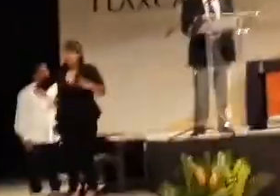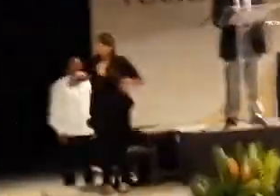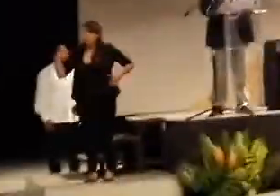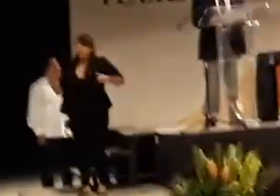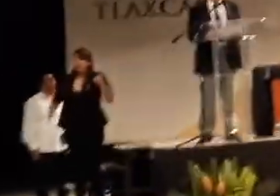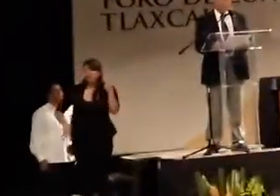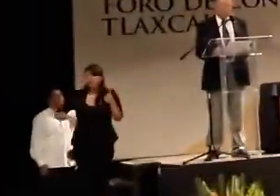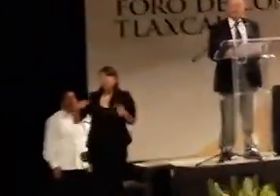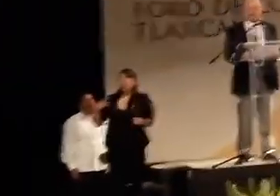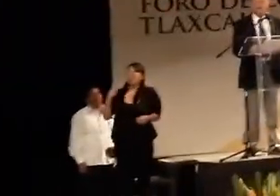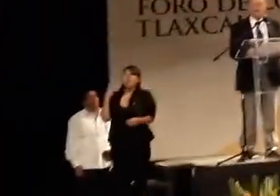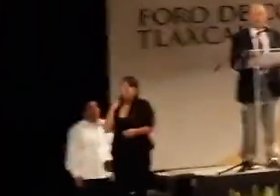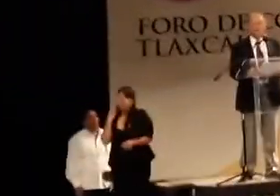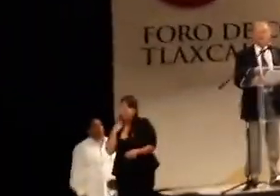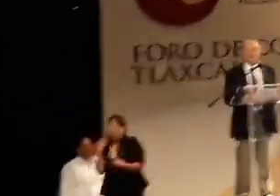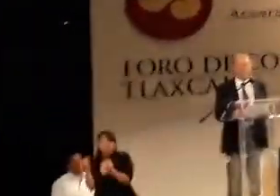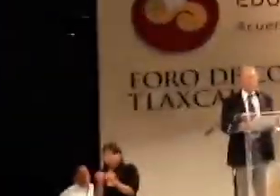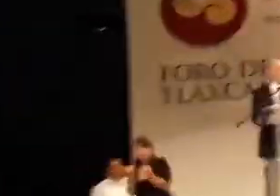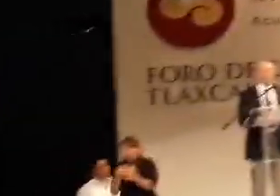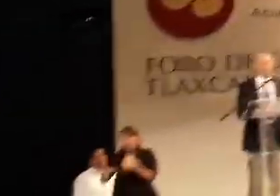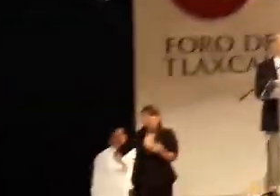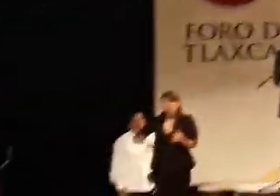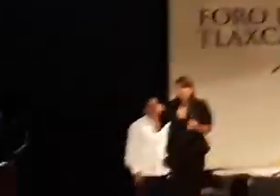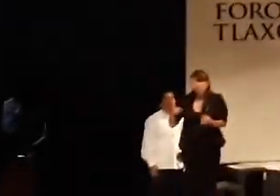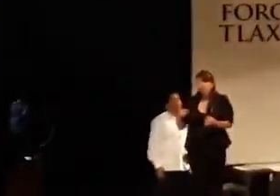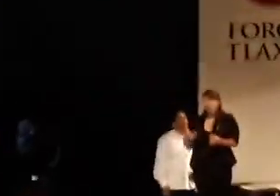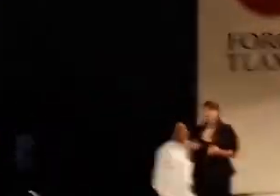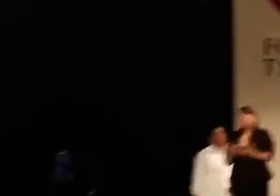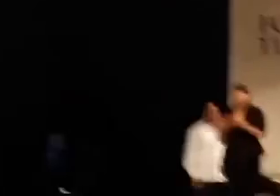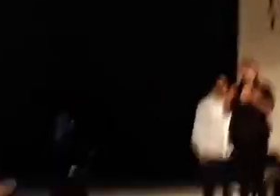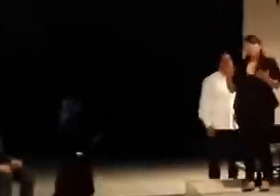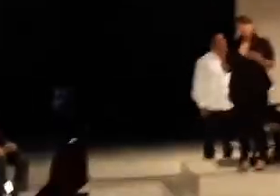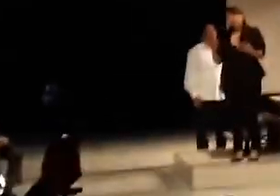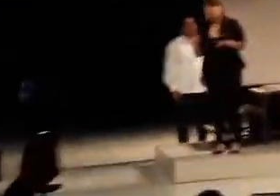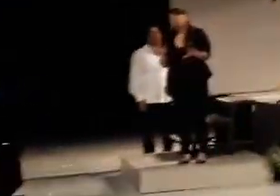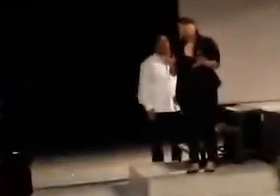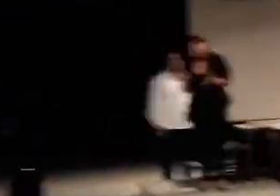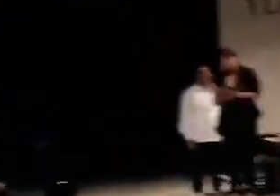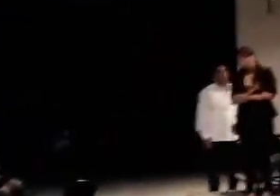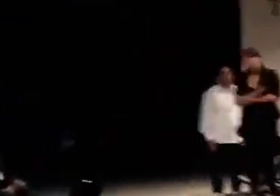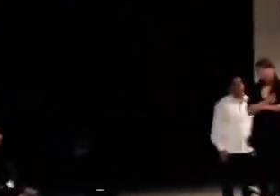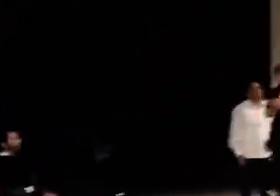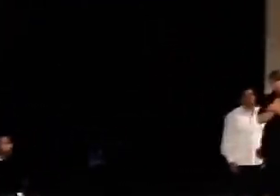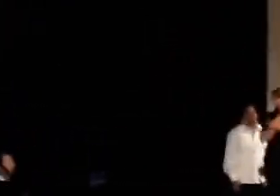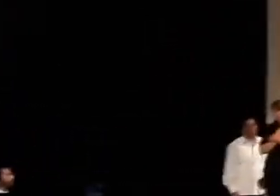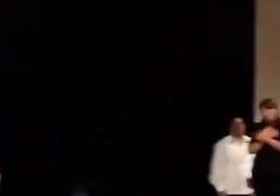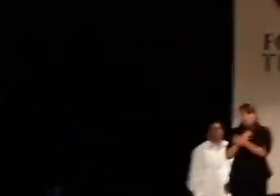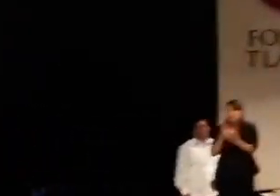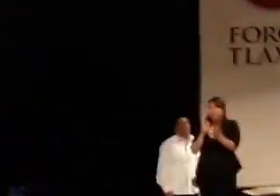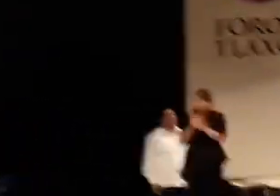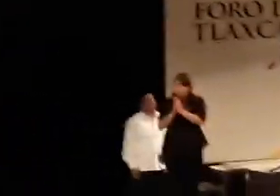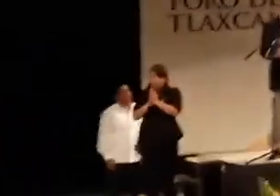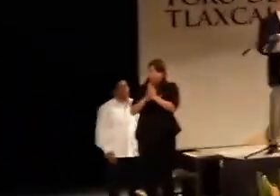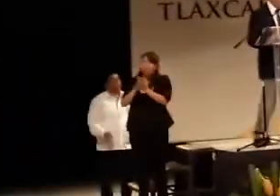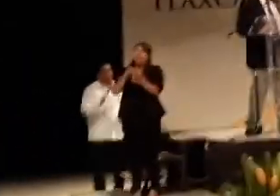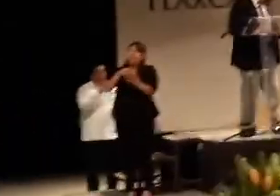Políticas que lo pueden potenciar. Estamos en un momento de arriesgarnos. Arriesguémonos.